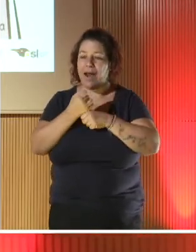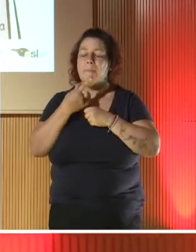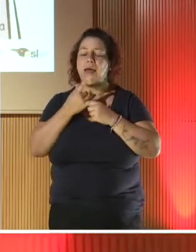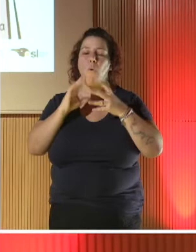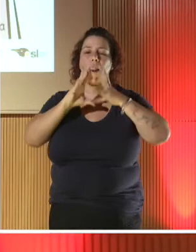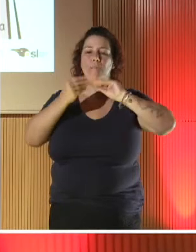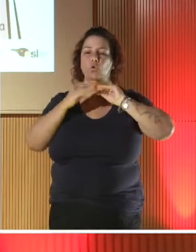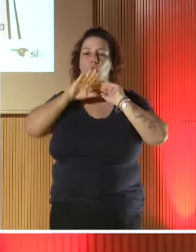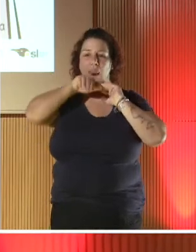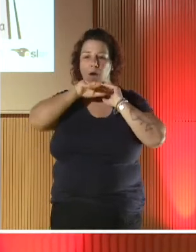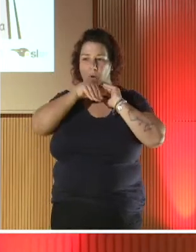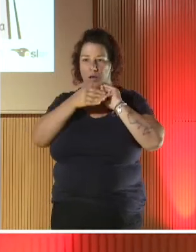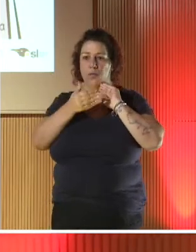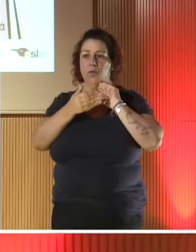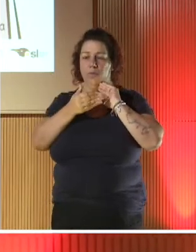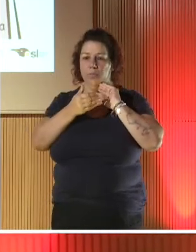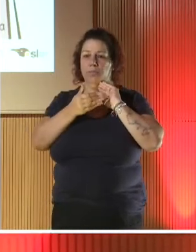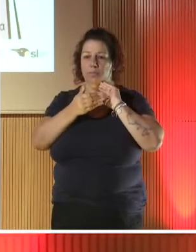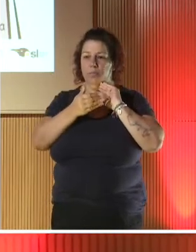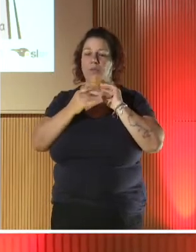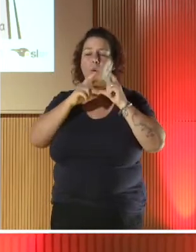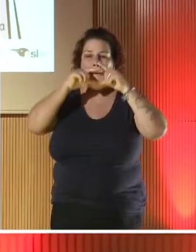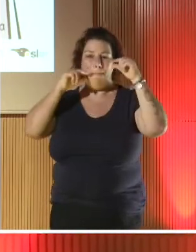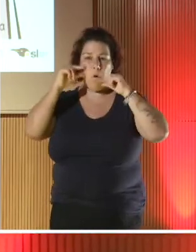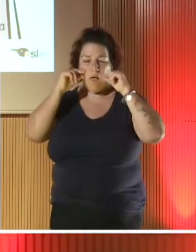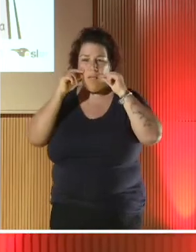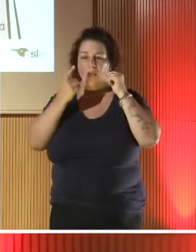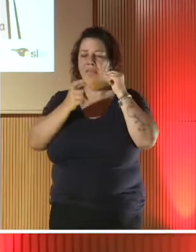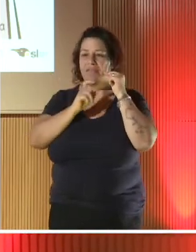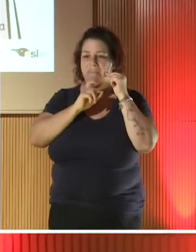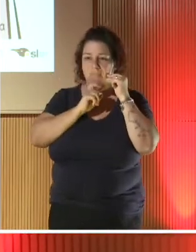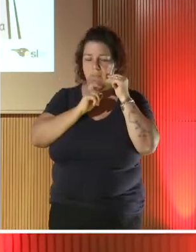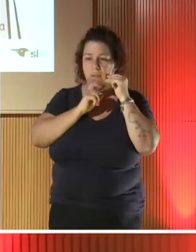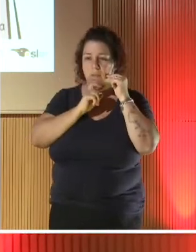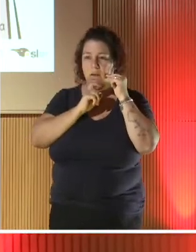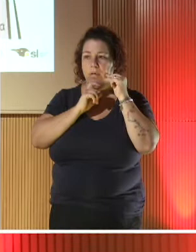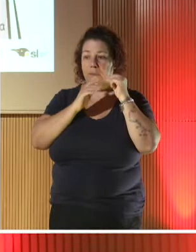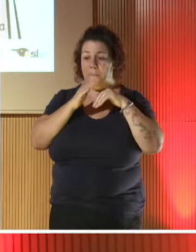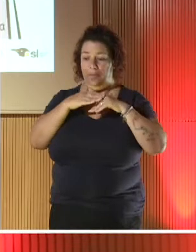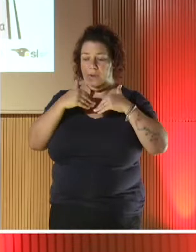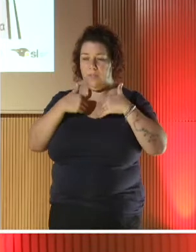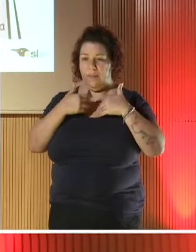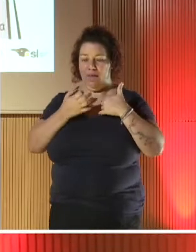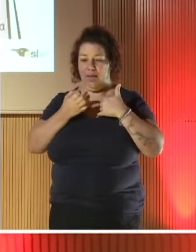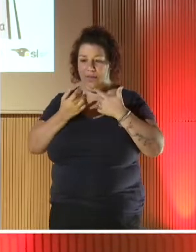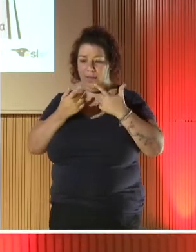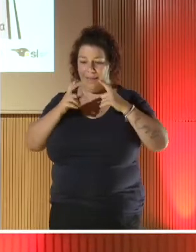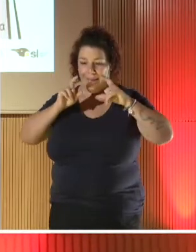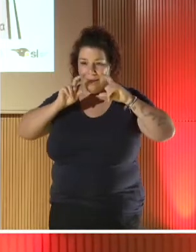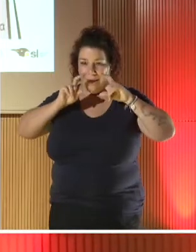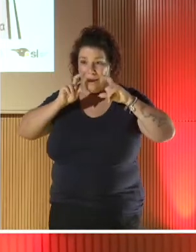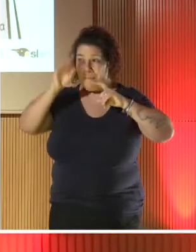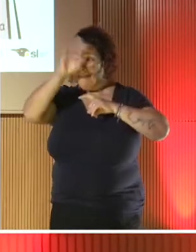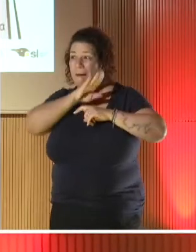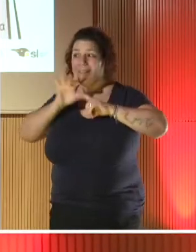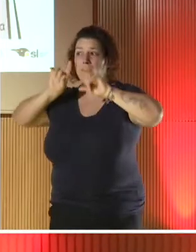demás, pues de la boca y demás, es difícil para ti tener que enseñarle eso a los